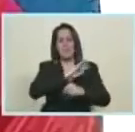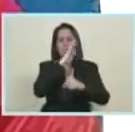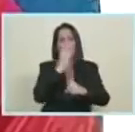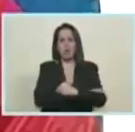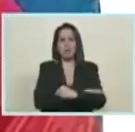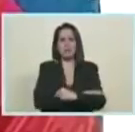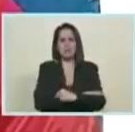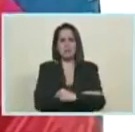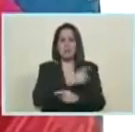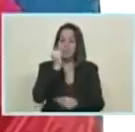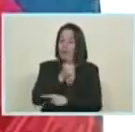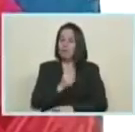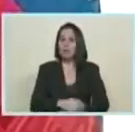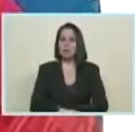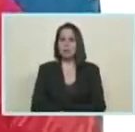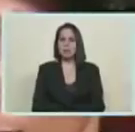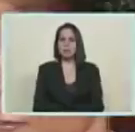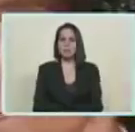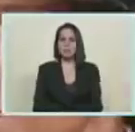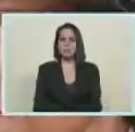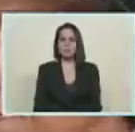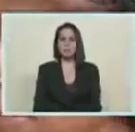muy poderosa.